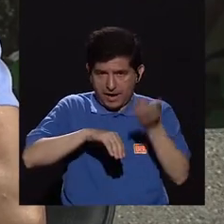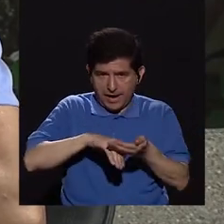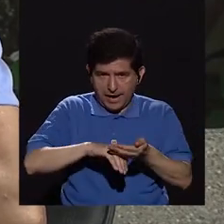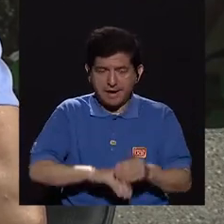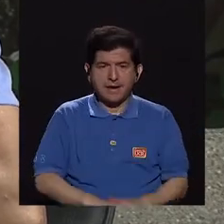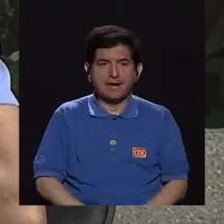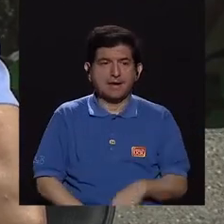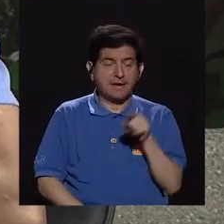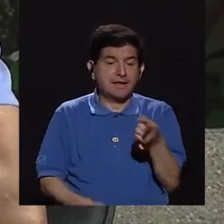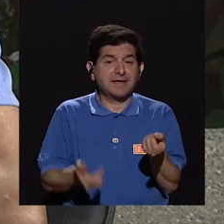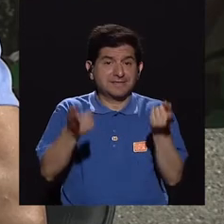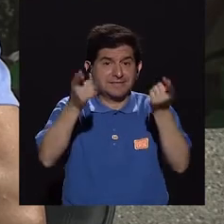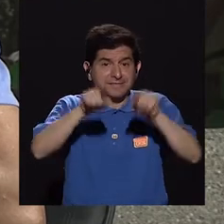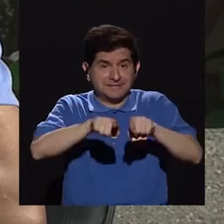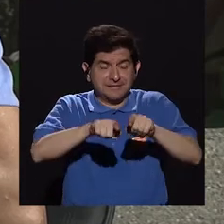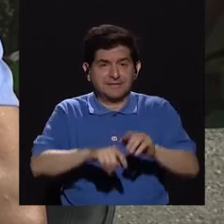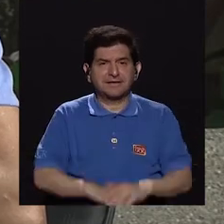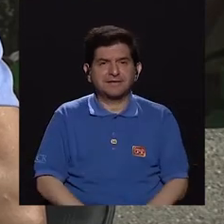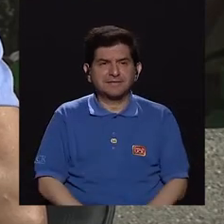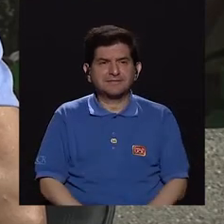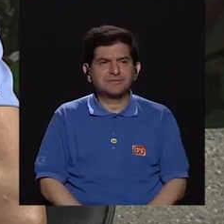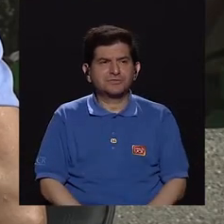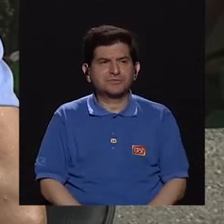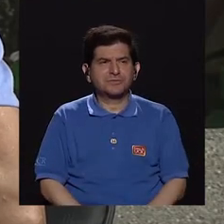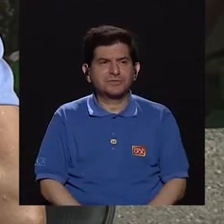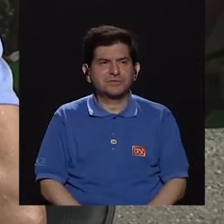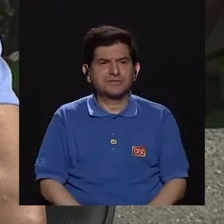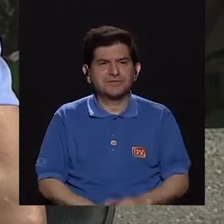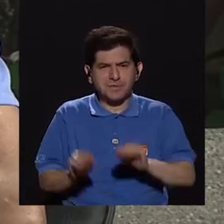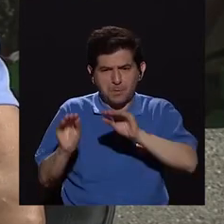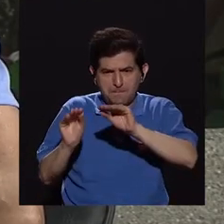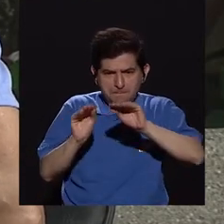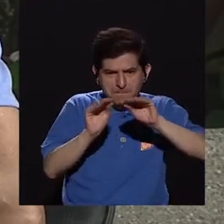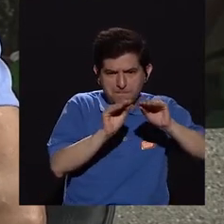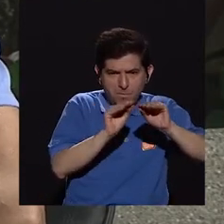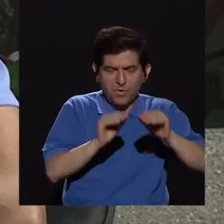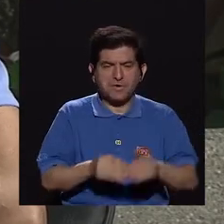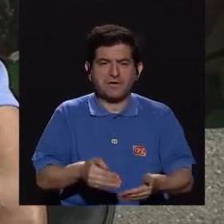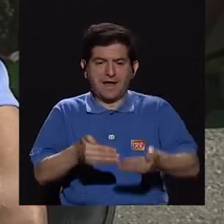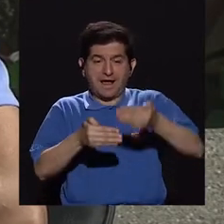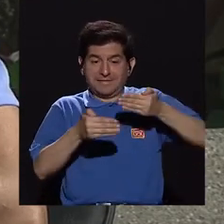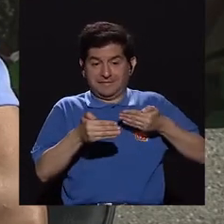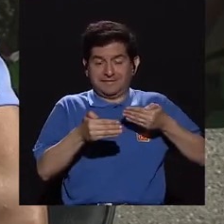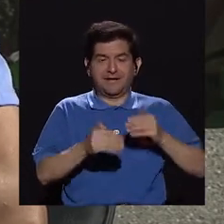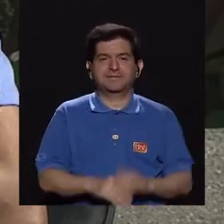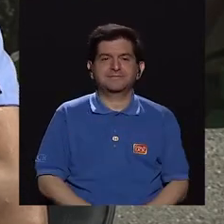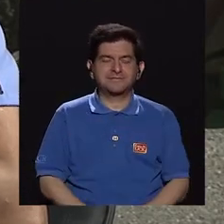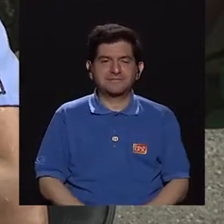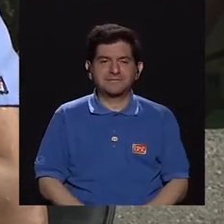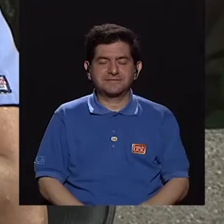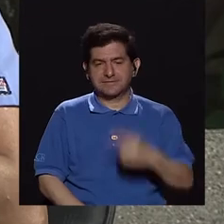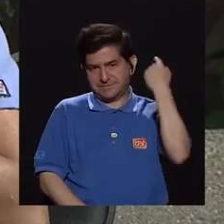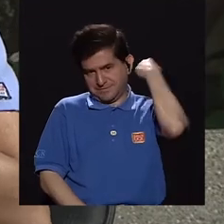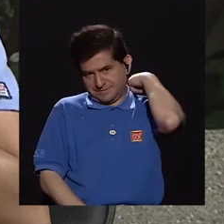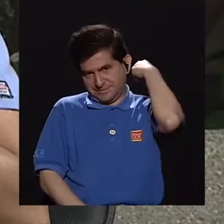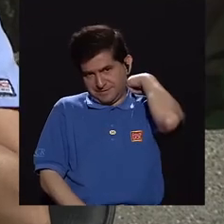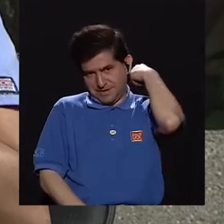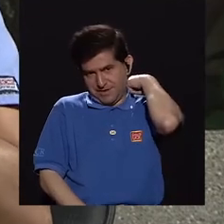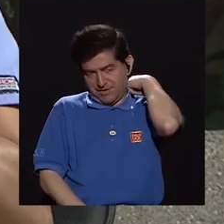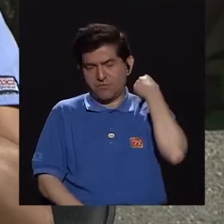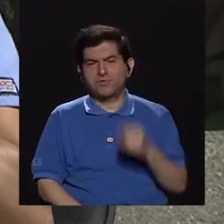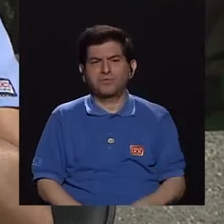embarazadas, se distancie, se desplace anteriormente, por lo que la columna lumbar